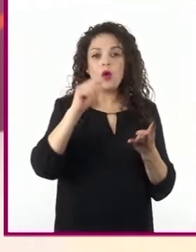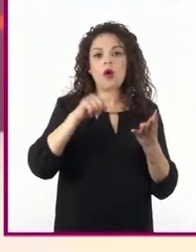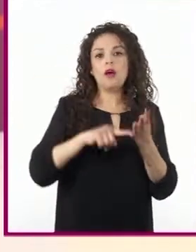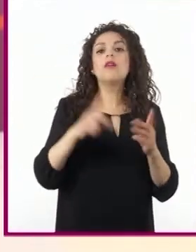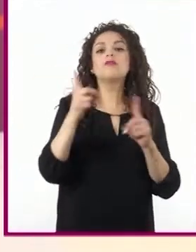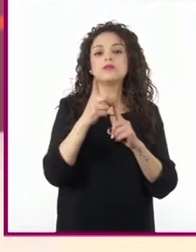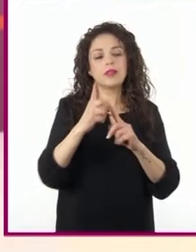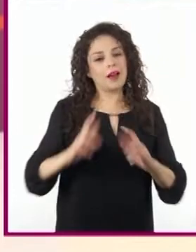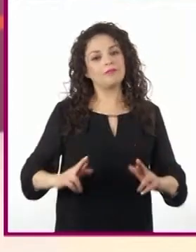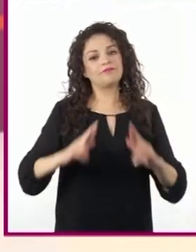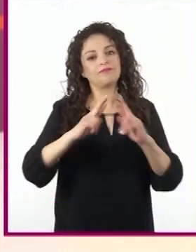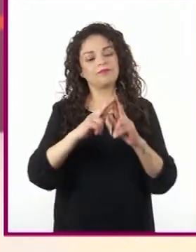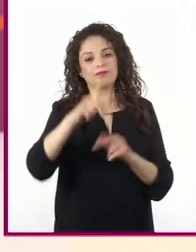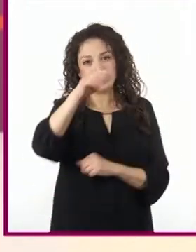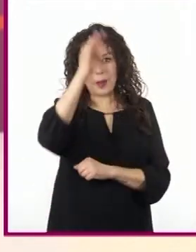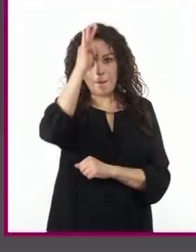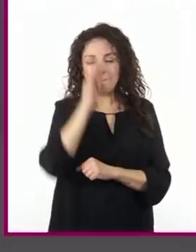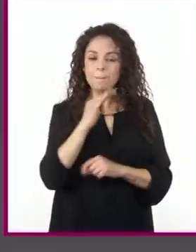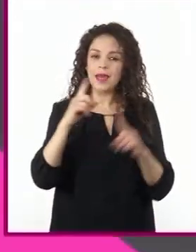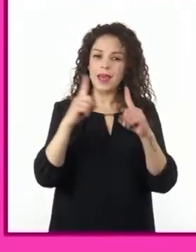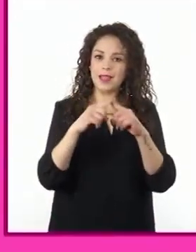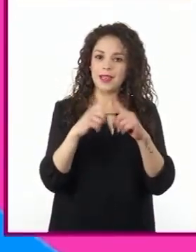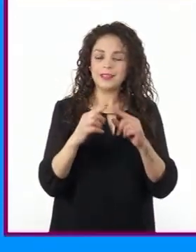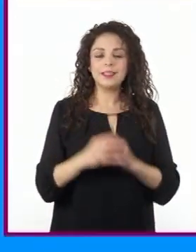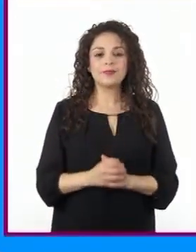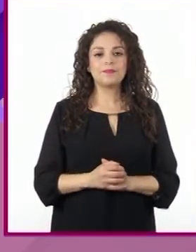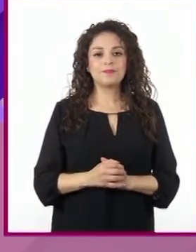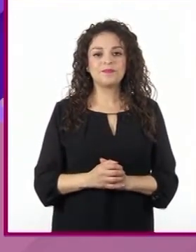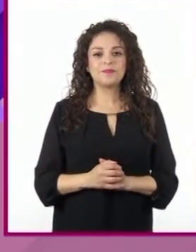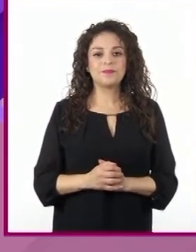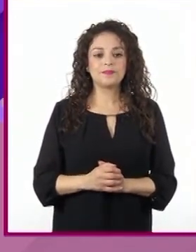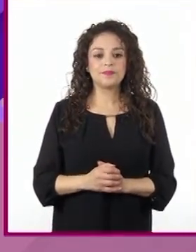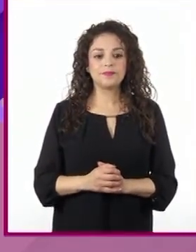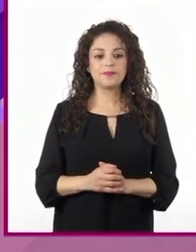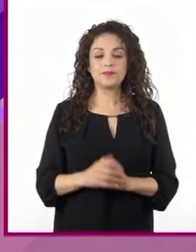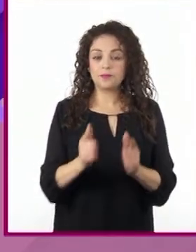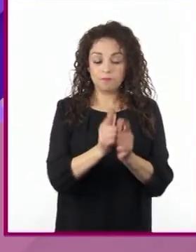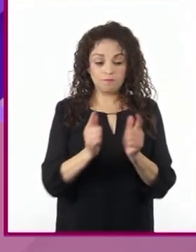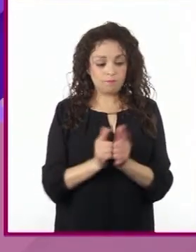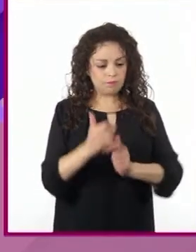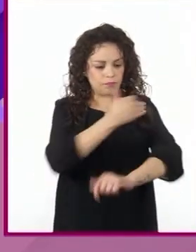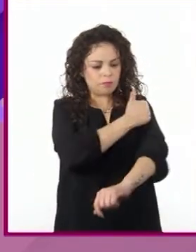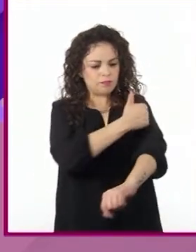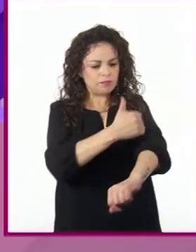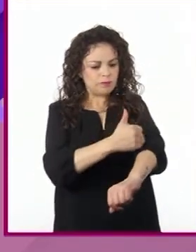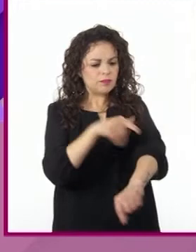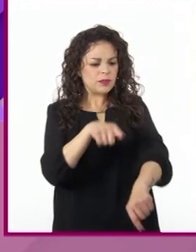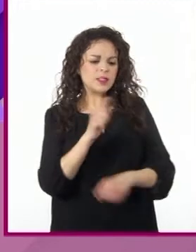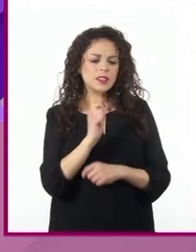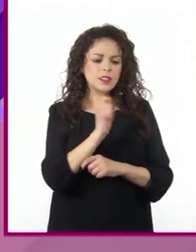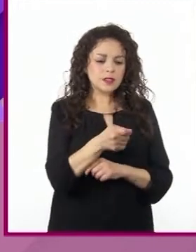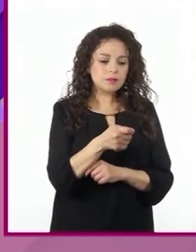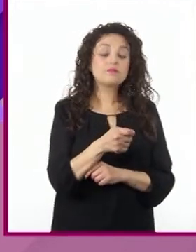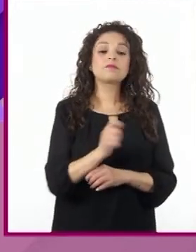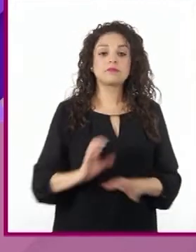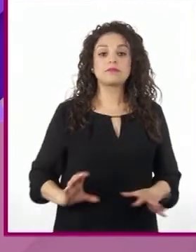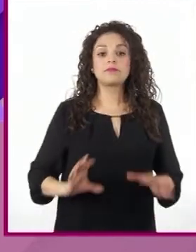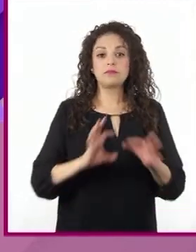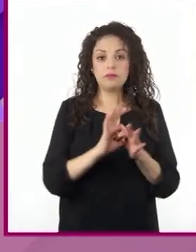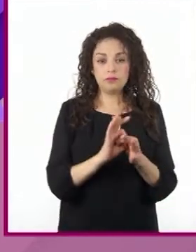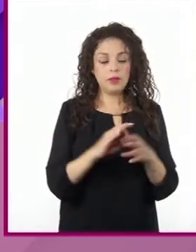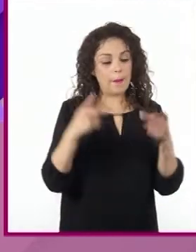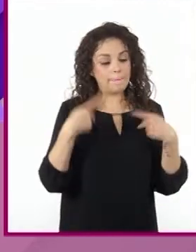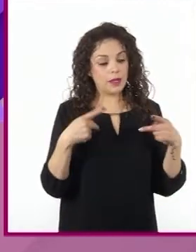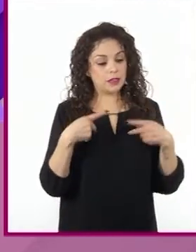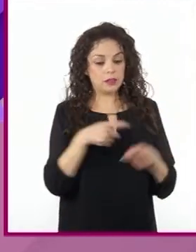algún culto religioso, entre otros. El grupo familiar es aquel donde se relacionan las y los